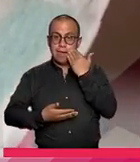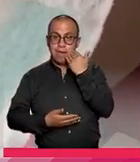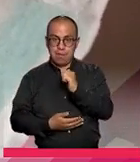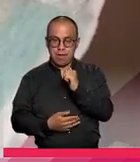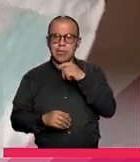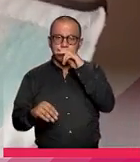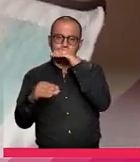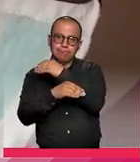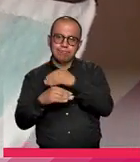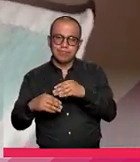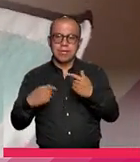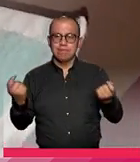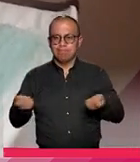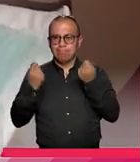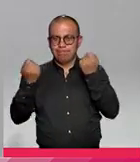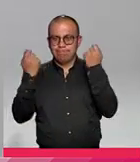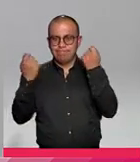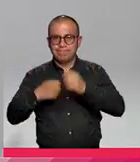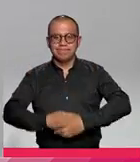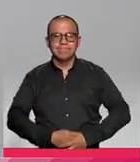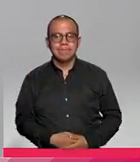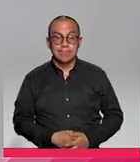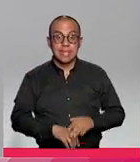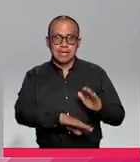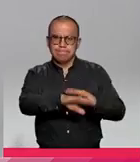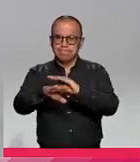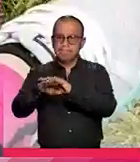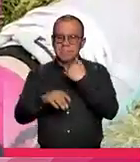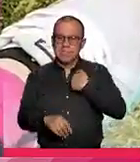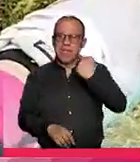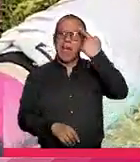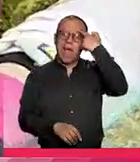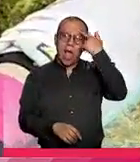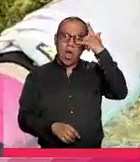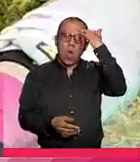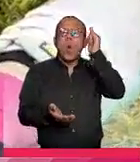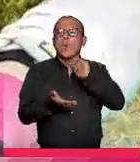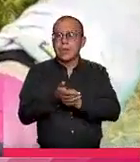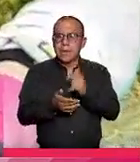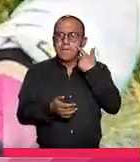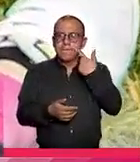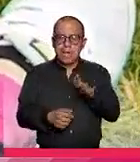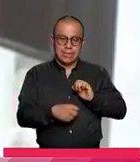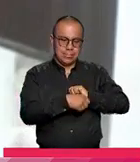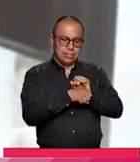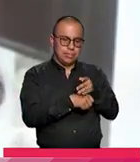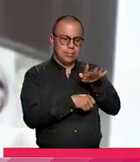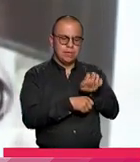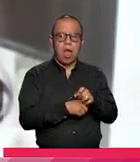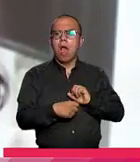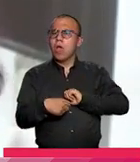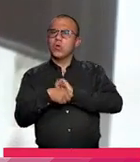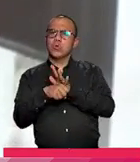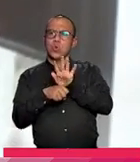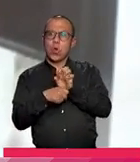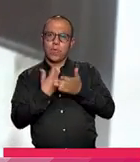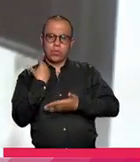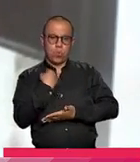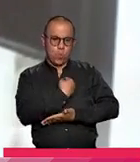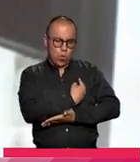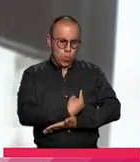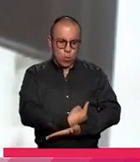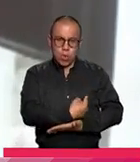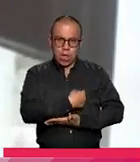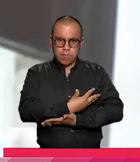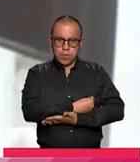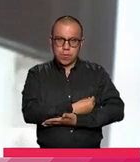que promueven la lactancia. También invitan a no creer mitos relacionados con la pandemia. Que el COVID se pasa por la leche